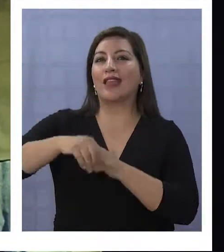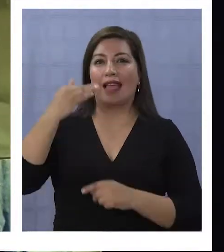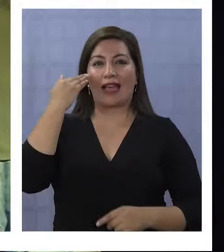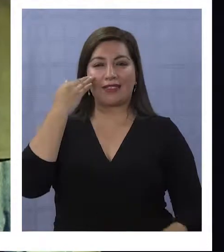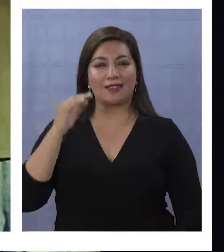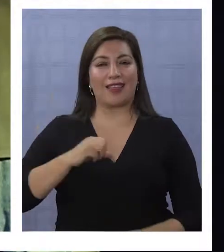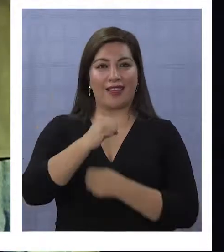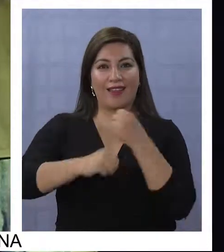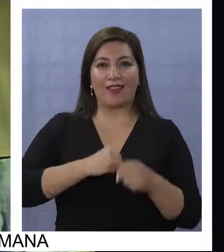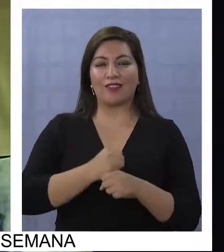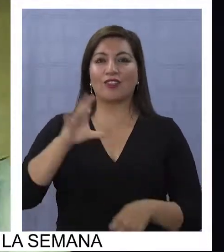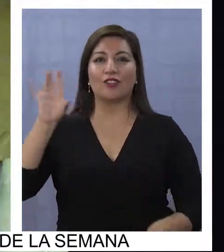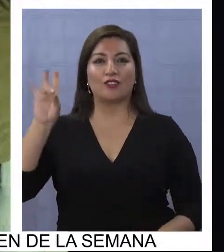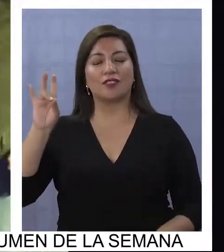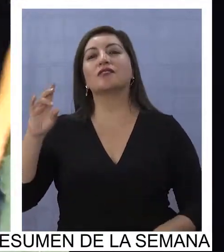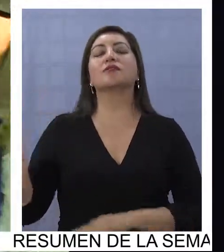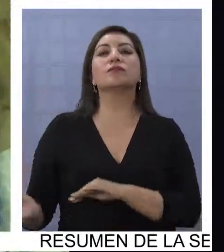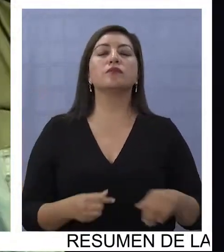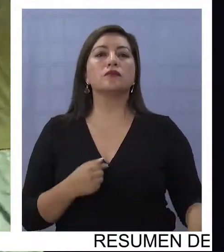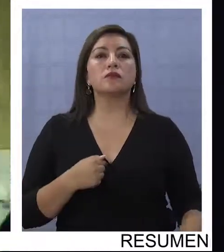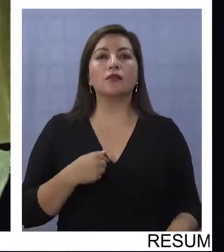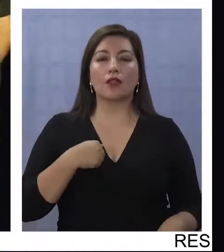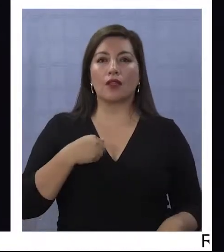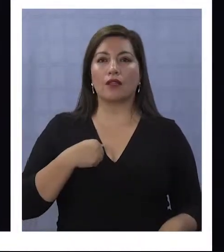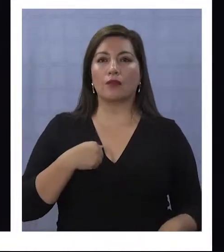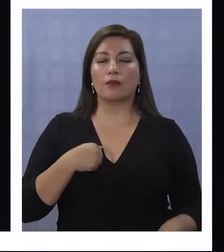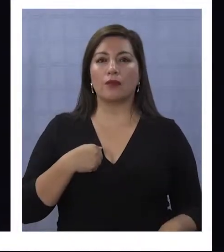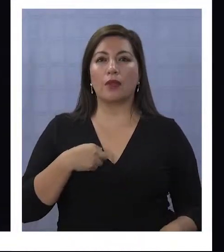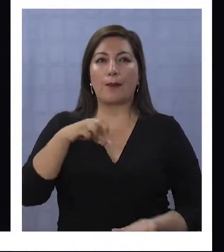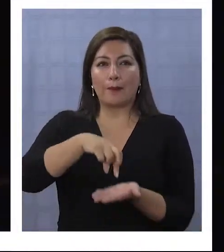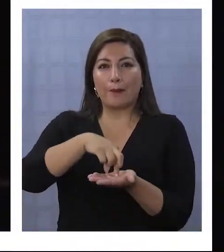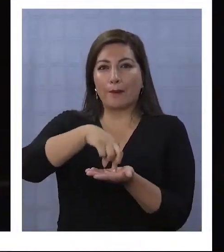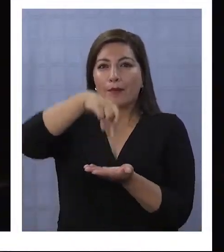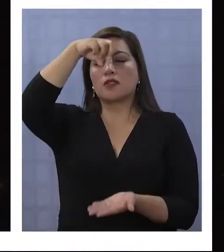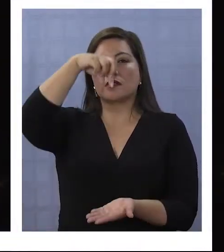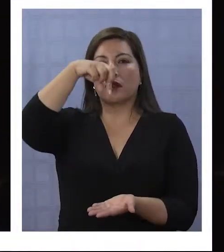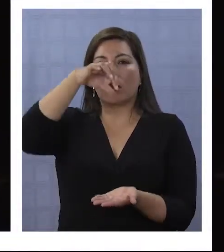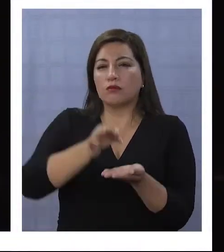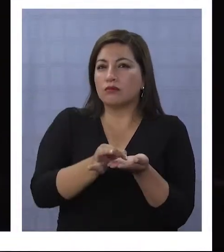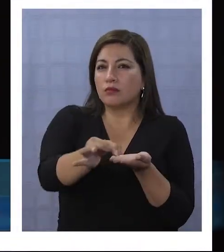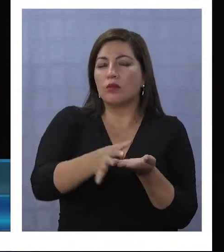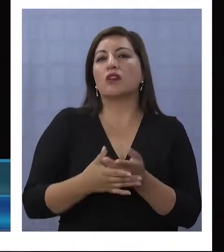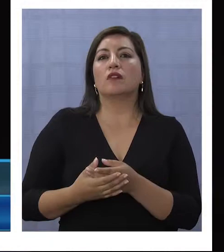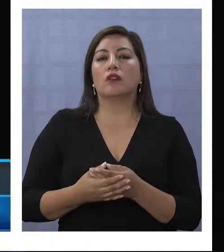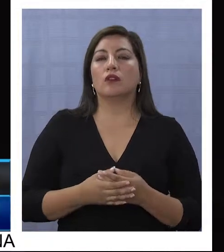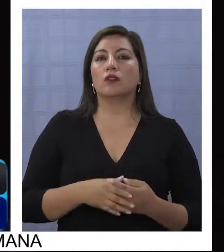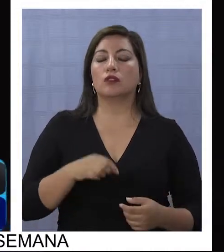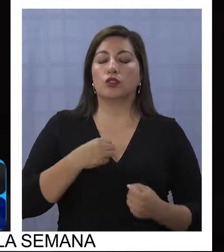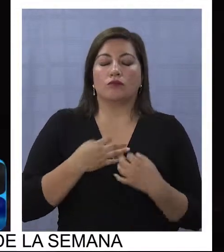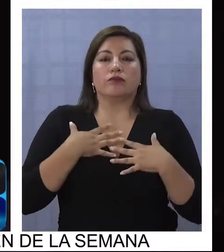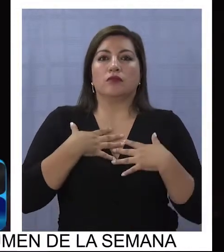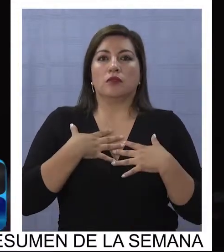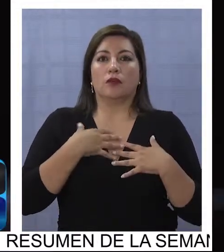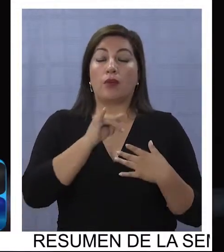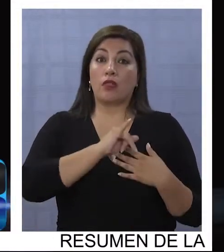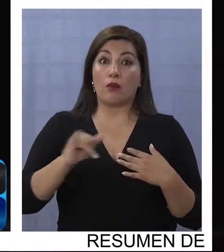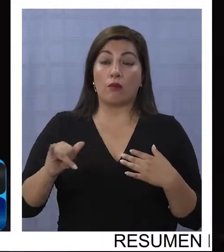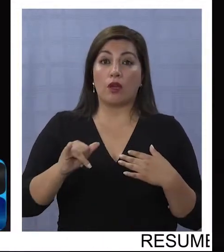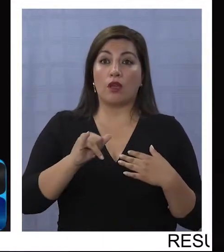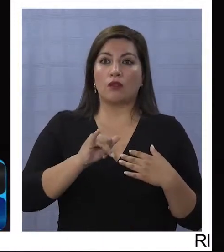80. A mí en forma personal la de Pisagua me deja y tenemos que salir al tiro a hacer otra escena con